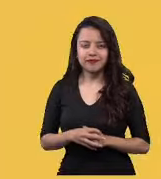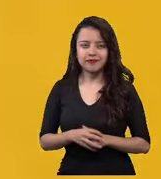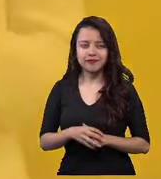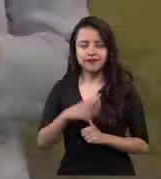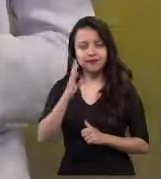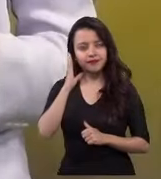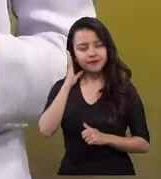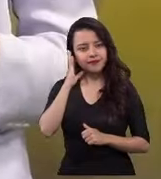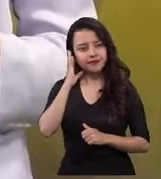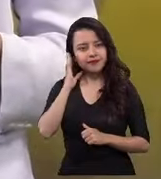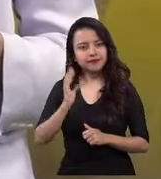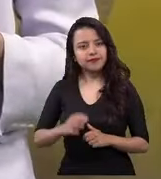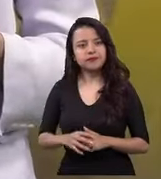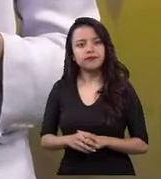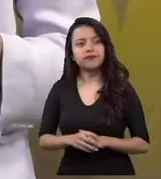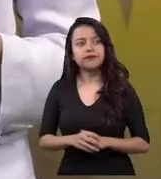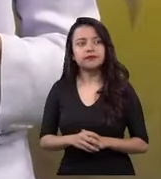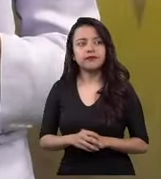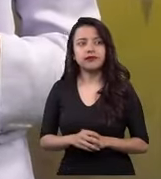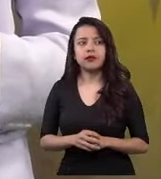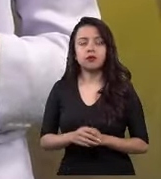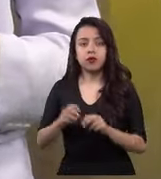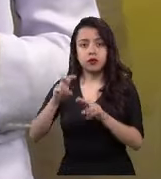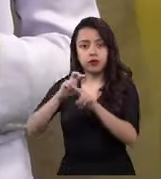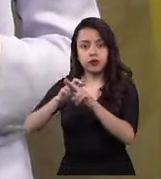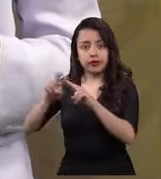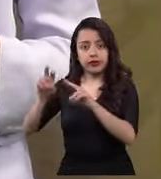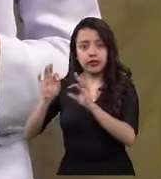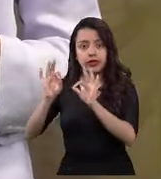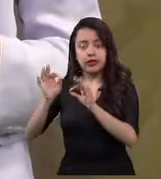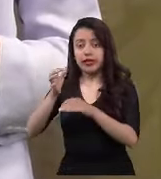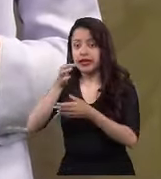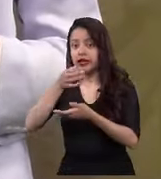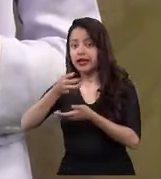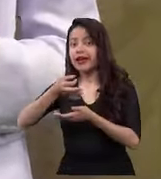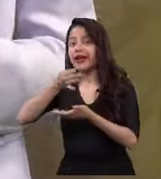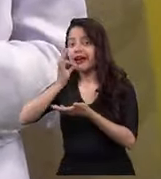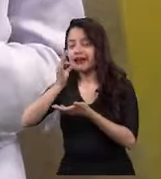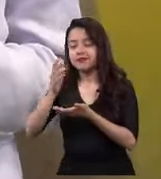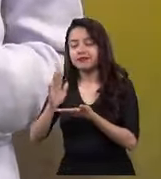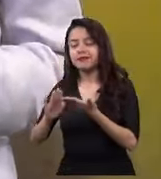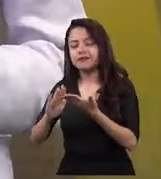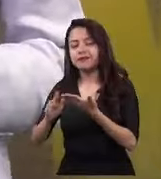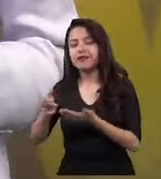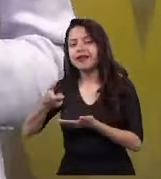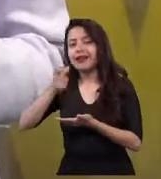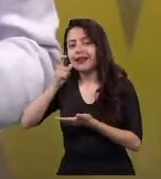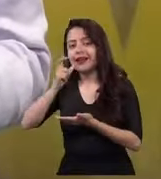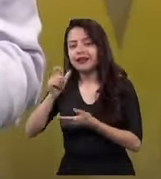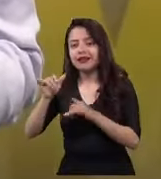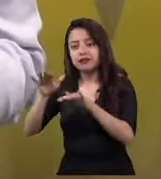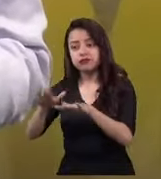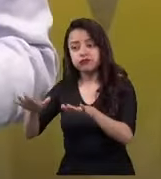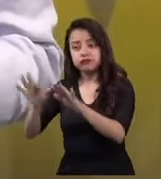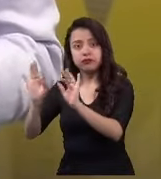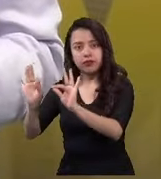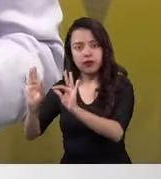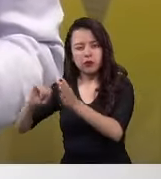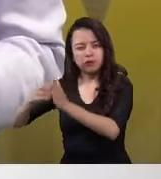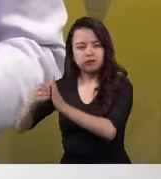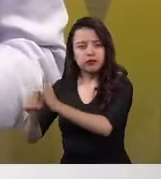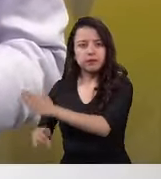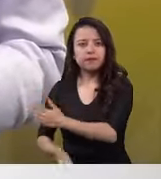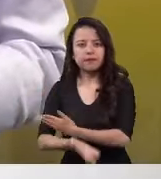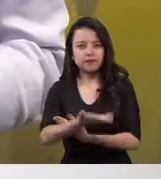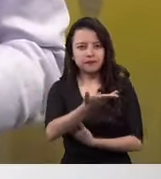Bueno, Paula, pero yo me quiero ir un momento de Caldas aquí a otro lugar que es emblemático, por lo menos para nosotros aquí en Sin Carreta, para nuestros oyentes y televidentes,